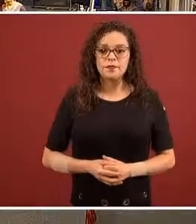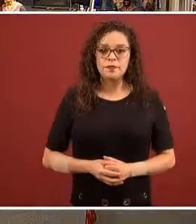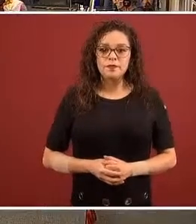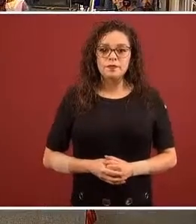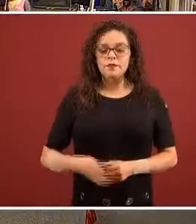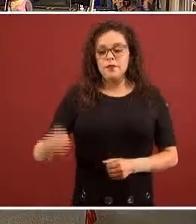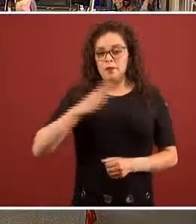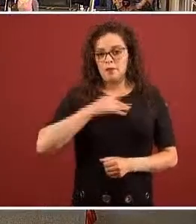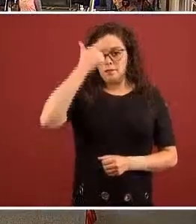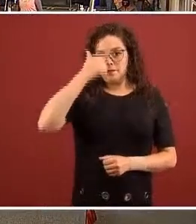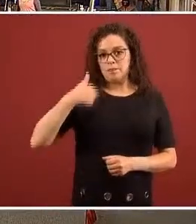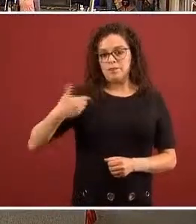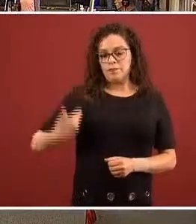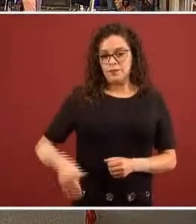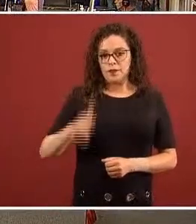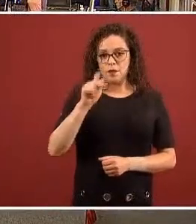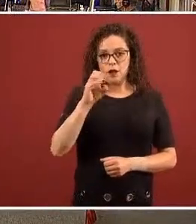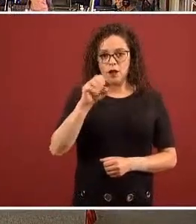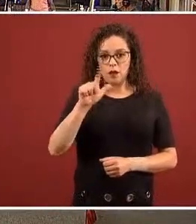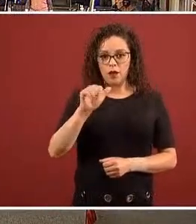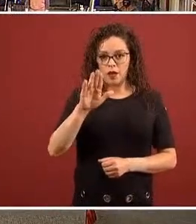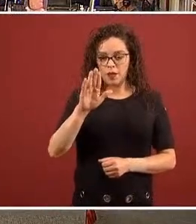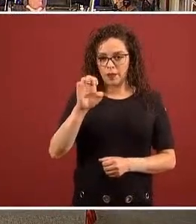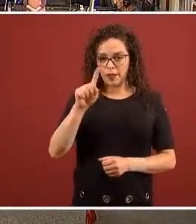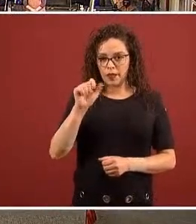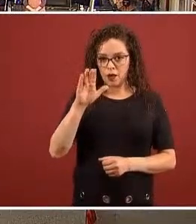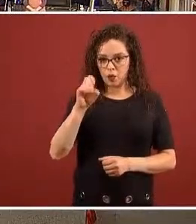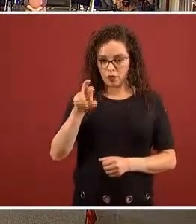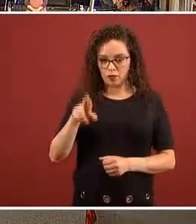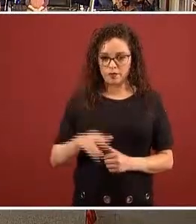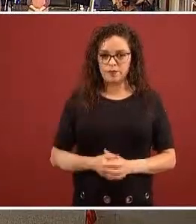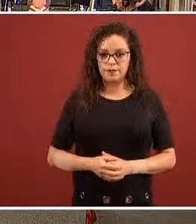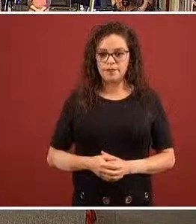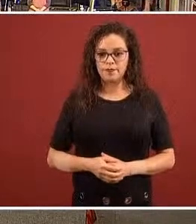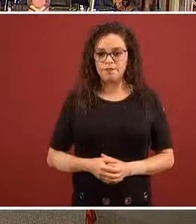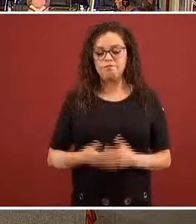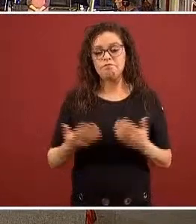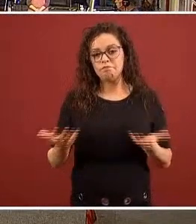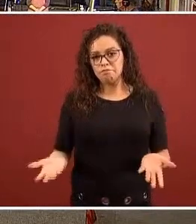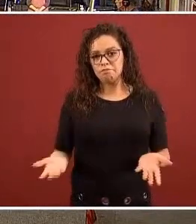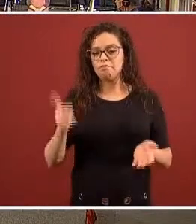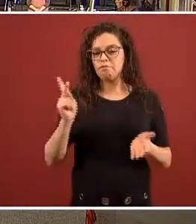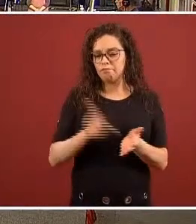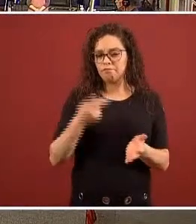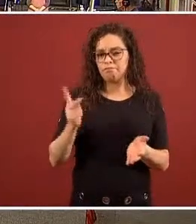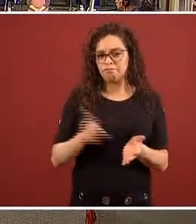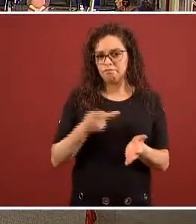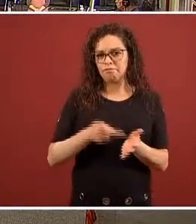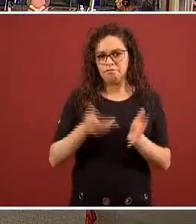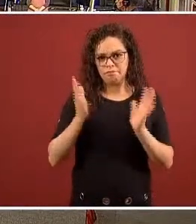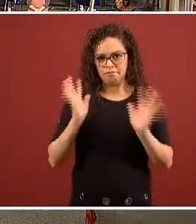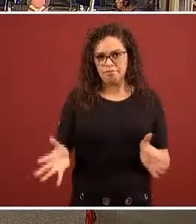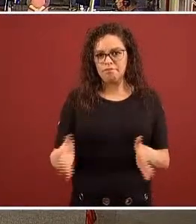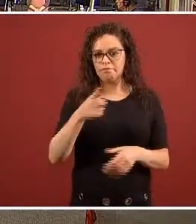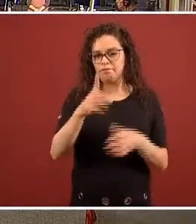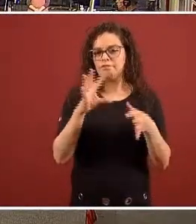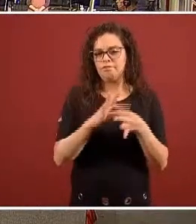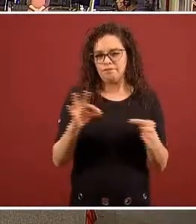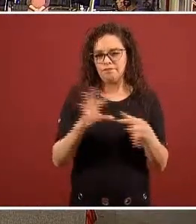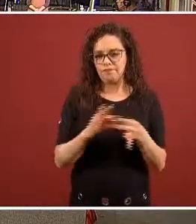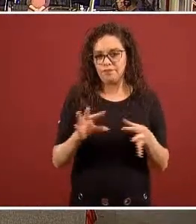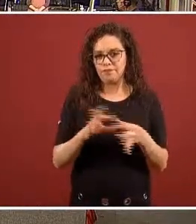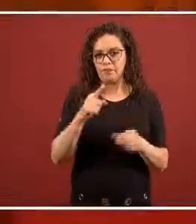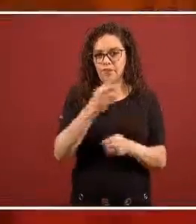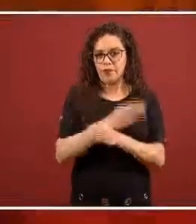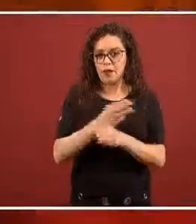Buenas noches, Paola Betancourt de Multimedios Televisión. Bueno, pues ya nos ha dicho en varias ocasiones que el equipo especial para